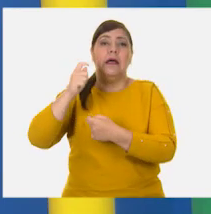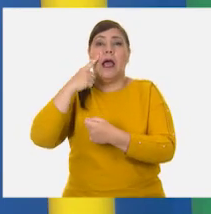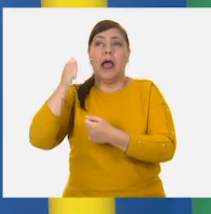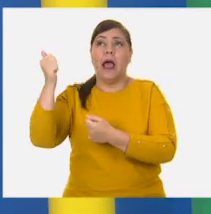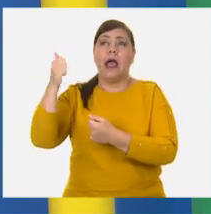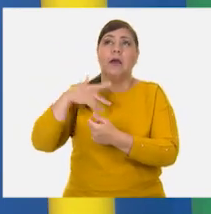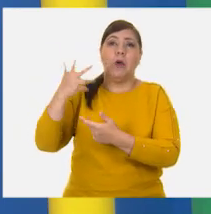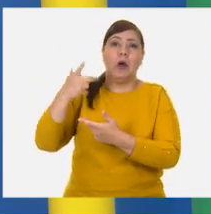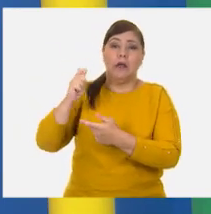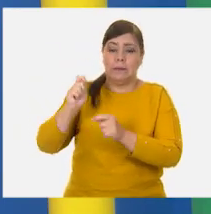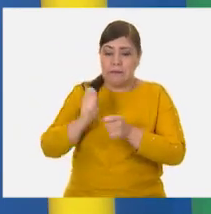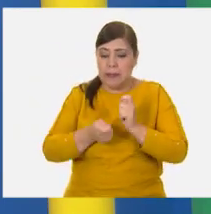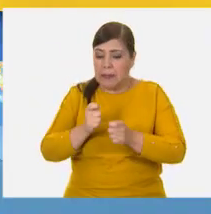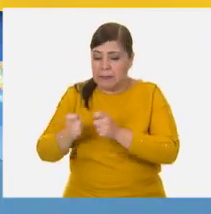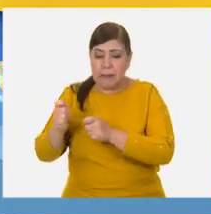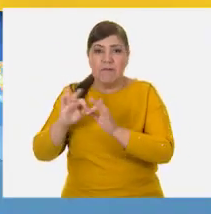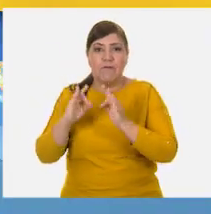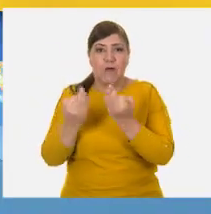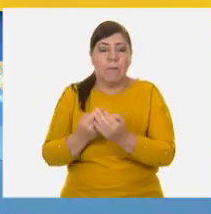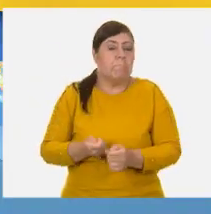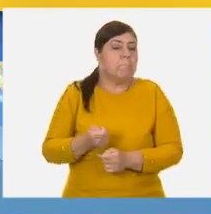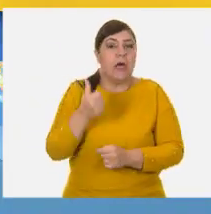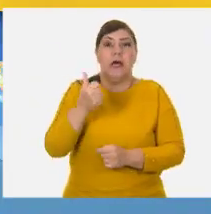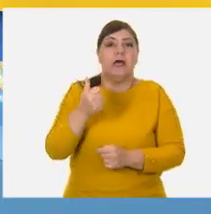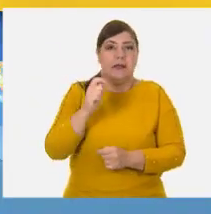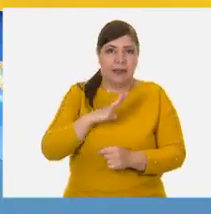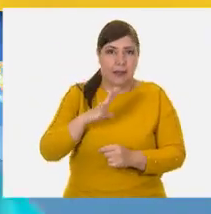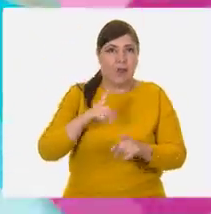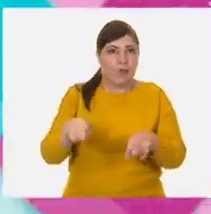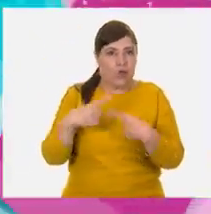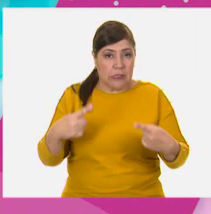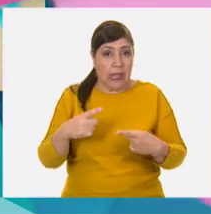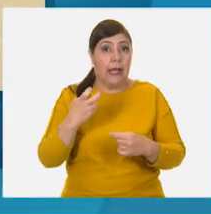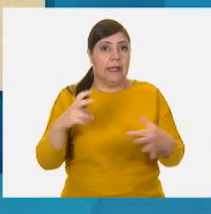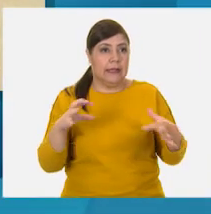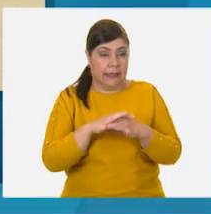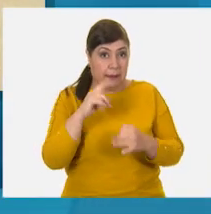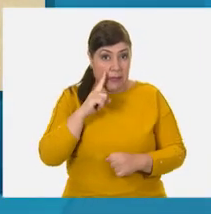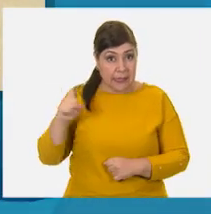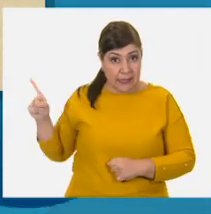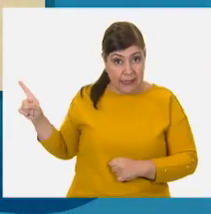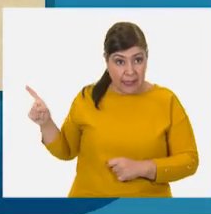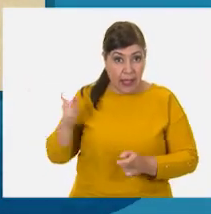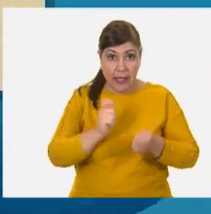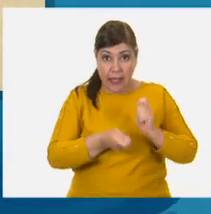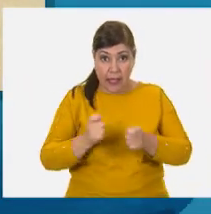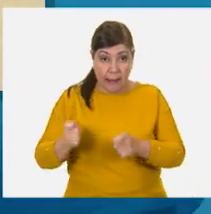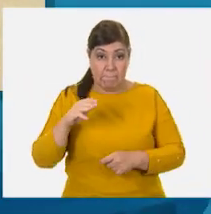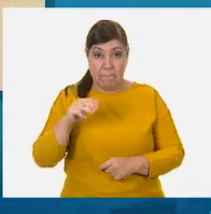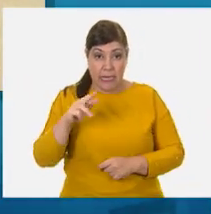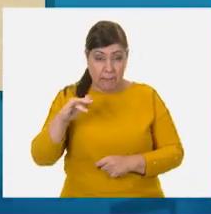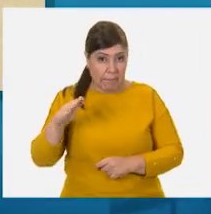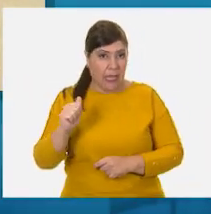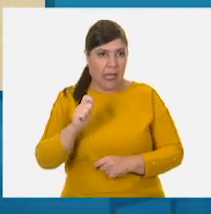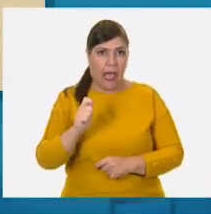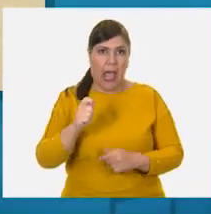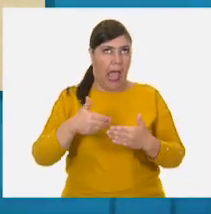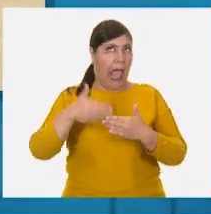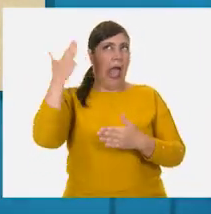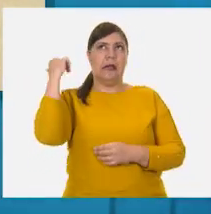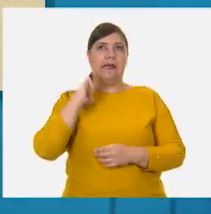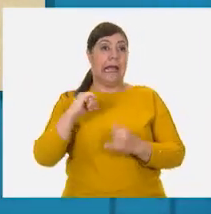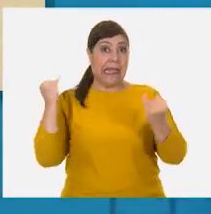primeras versiones de la marimba. En esa clase mencionamos que el instrumento que trajeron no era igual al que conocemos hoy en